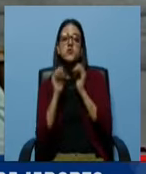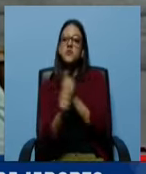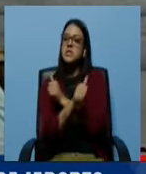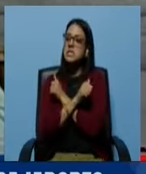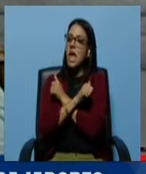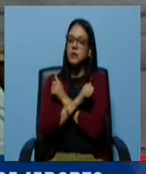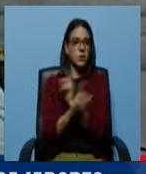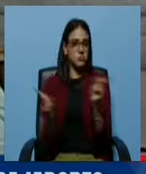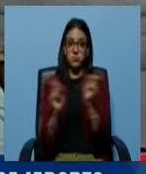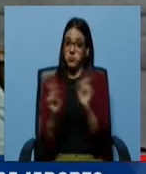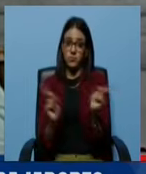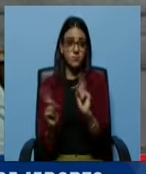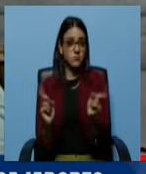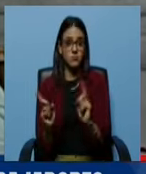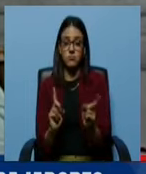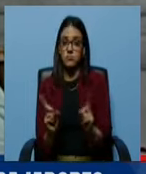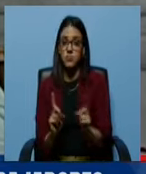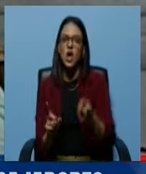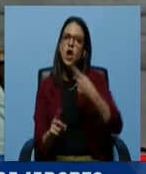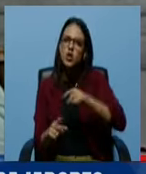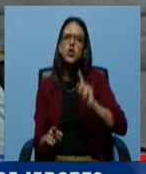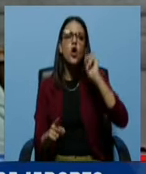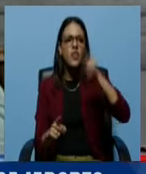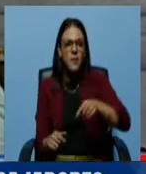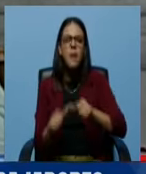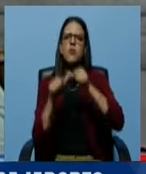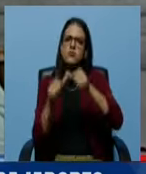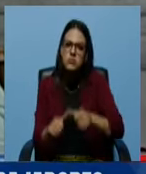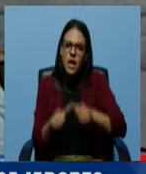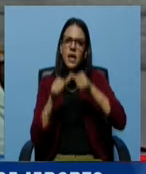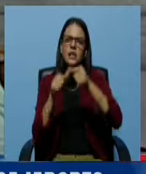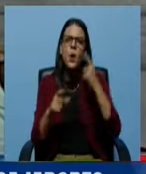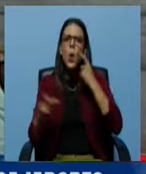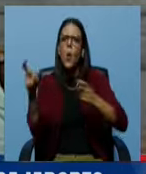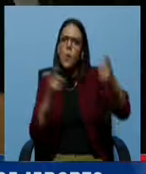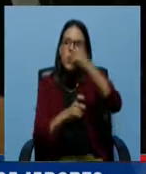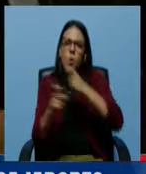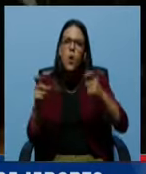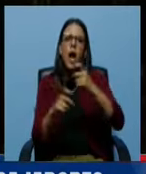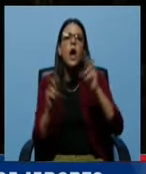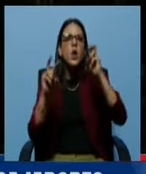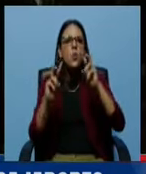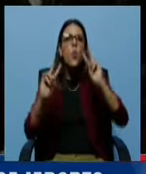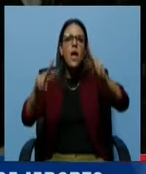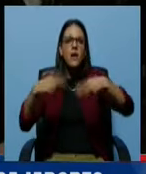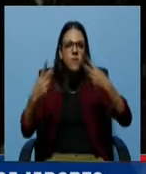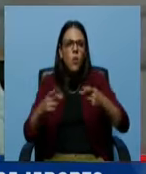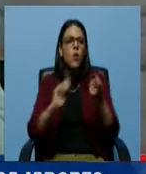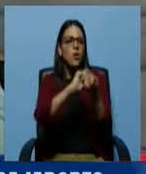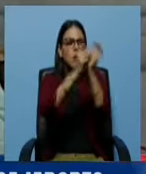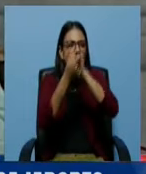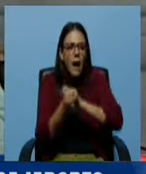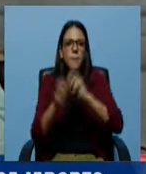tenido. Tenemos nosotros que buscar nuevos y buenos aires